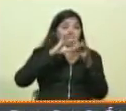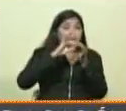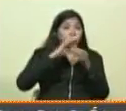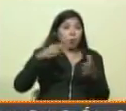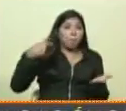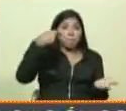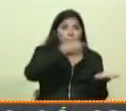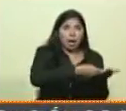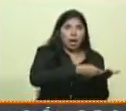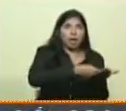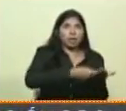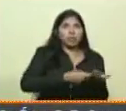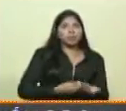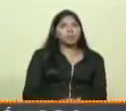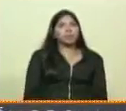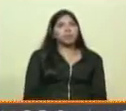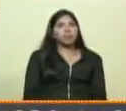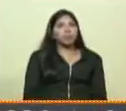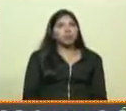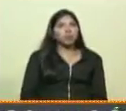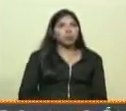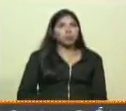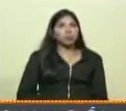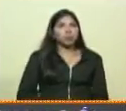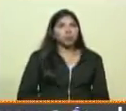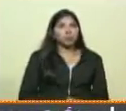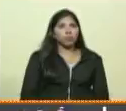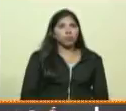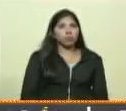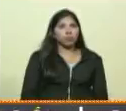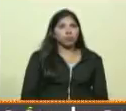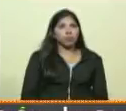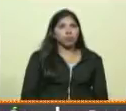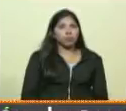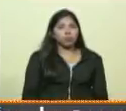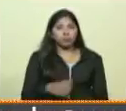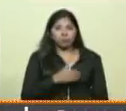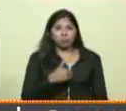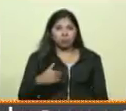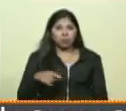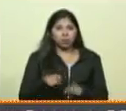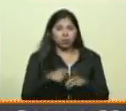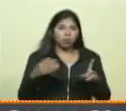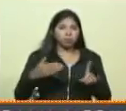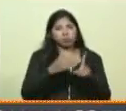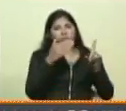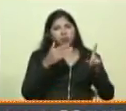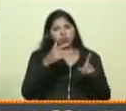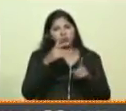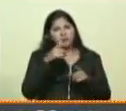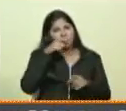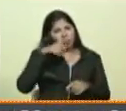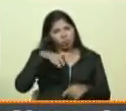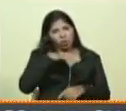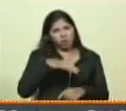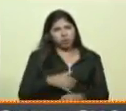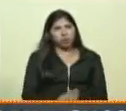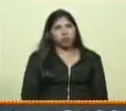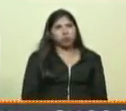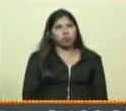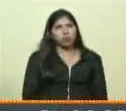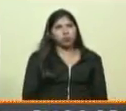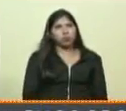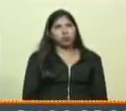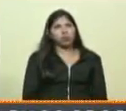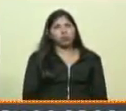ya comprobado, ¿verdad?, que se han dedicado a crear el desasosiego y el malestar. Esos son los protagonistas, el pueblo que recibió